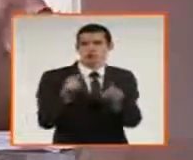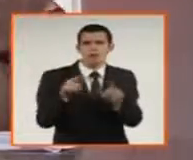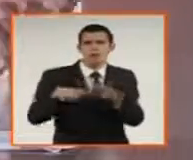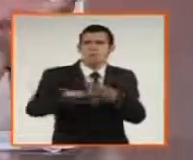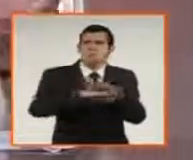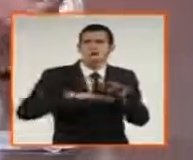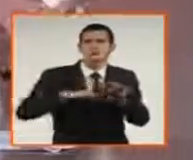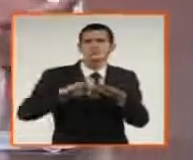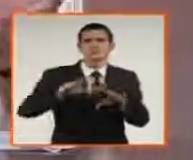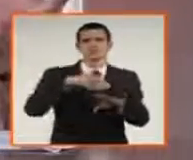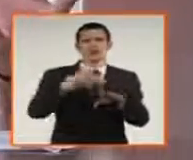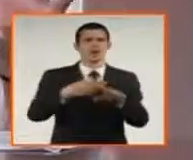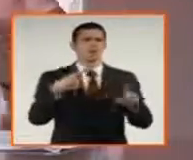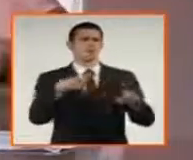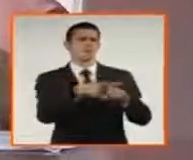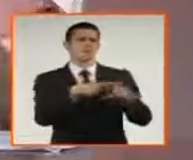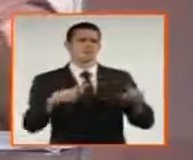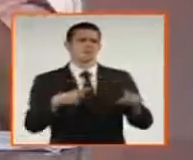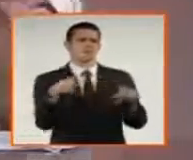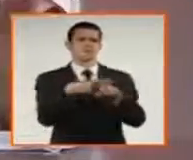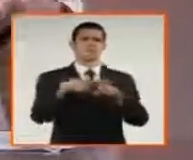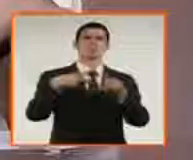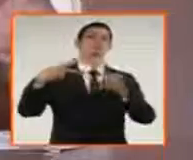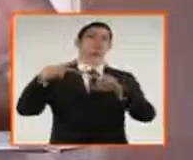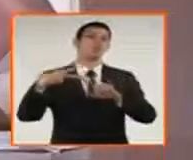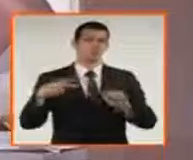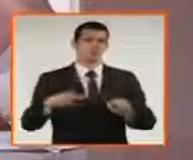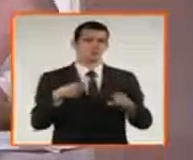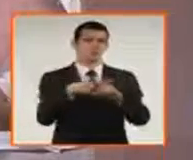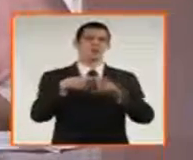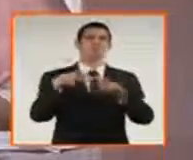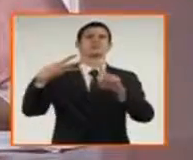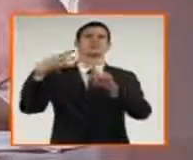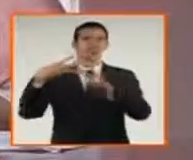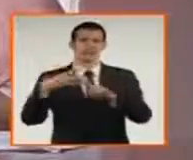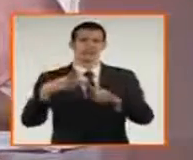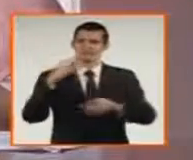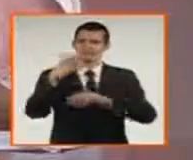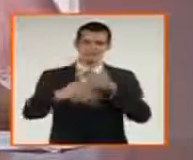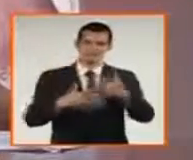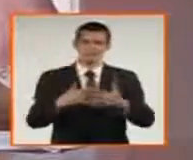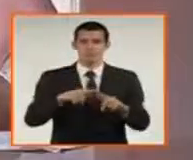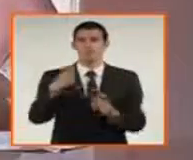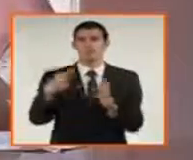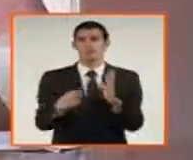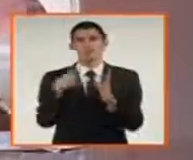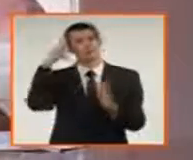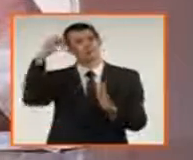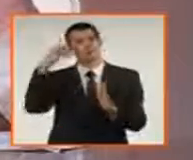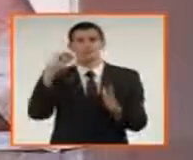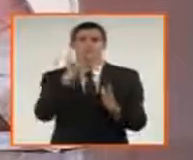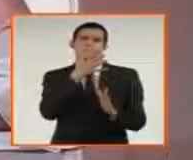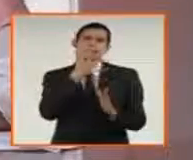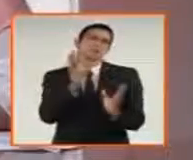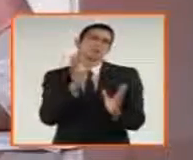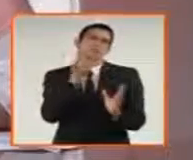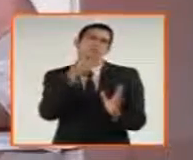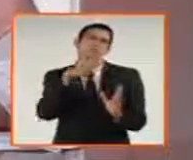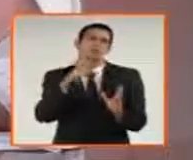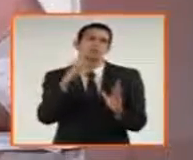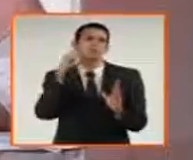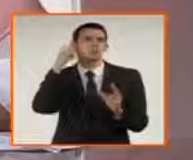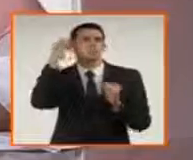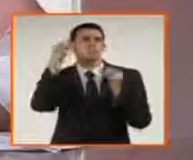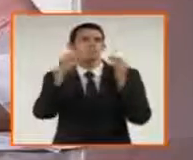podríamos pensar que todos somos parientes, porque, bueno, toda la raza humana pues puede ser, podemos familia, terminar claro, siendo parientes,